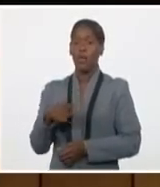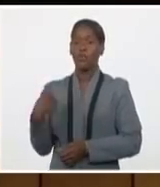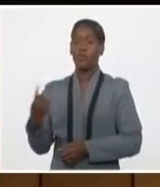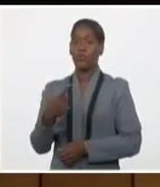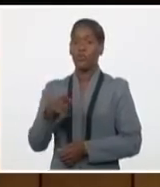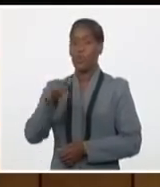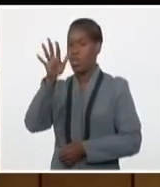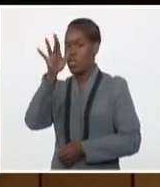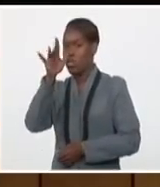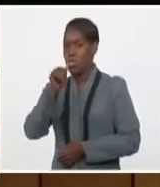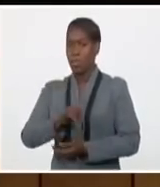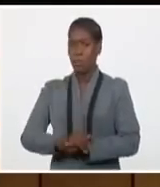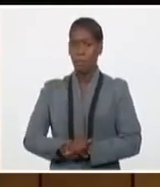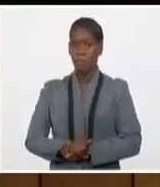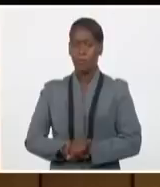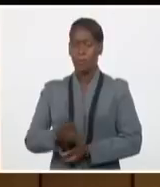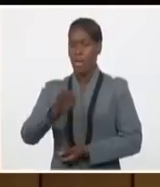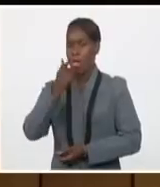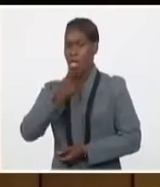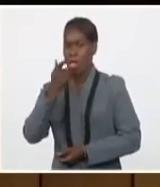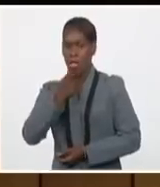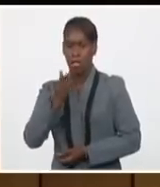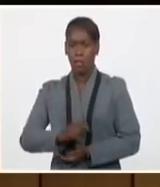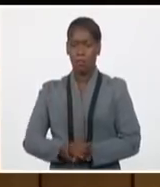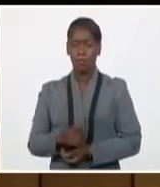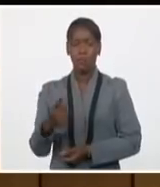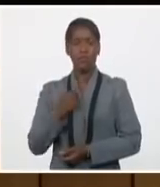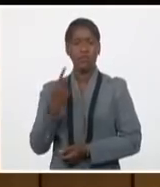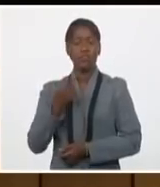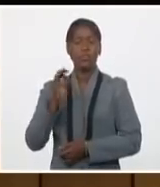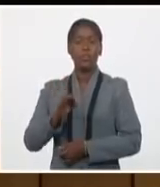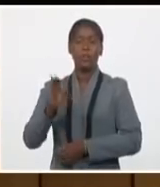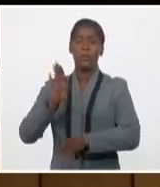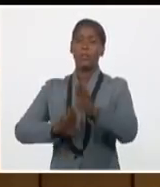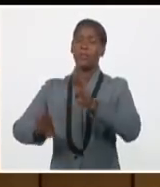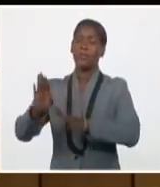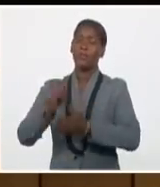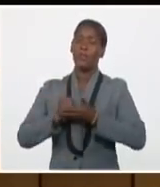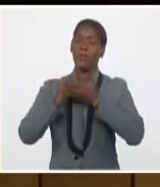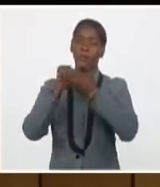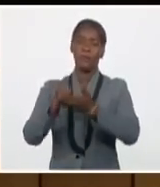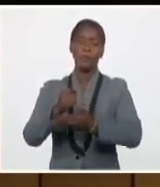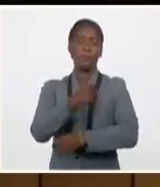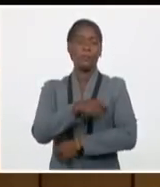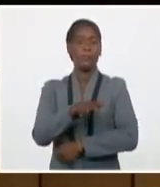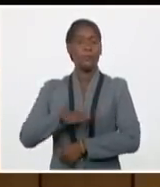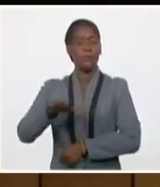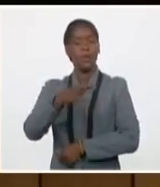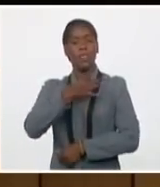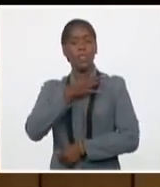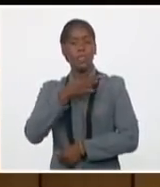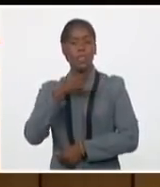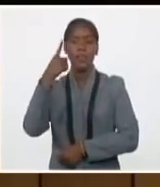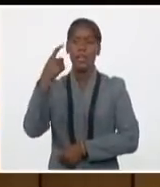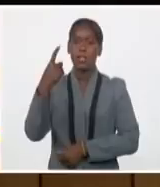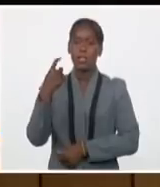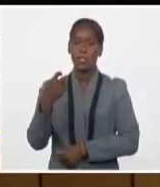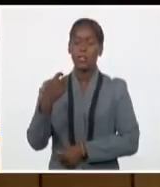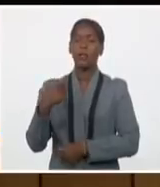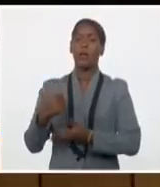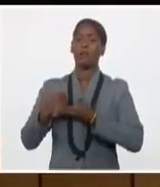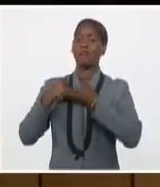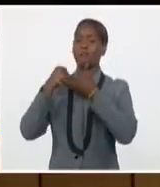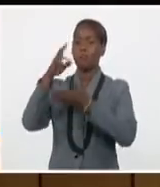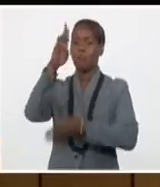reconocida y a privar a Cuba de los ingresos justos, honestos y legítimos que con su esfuerzo